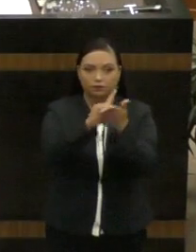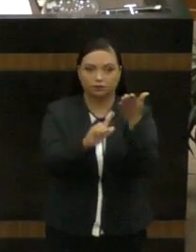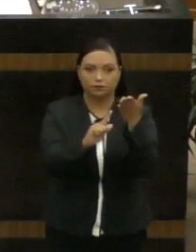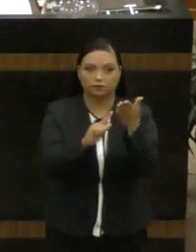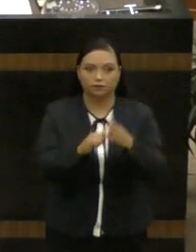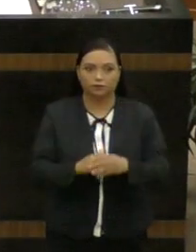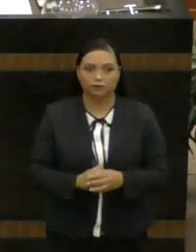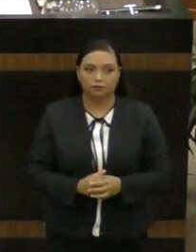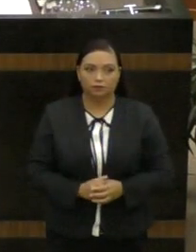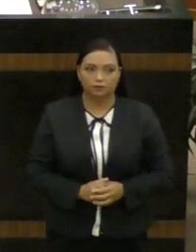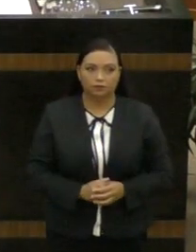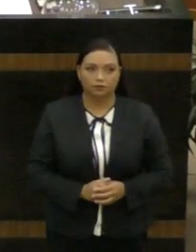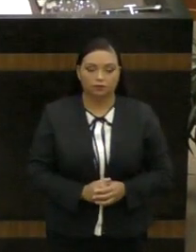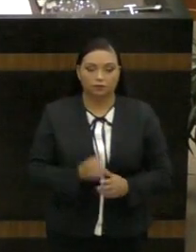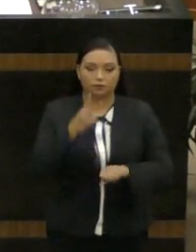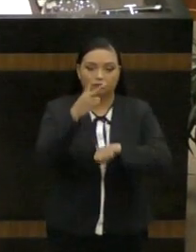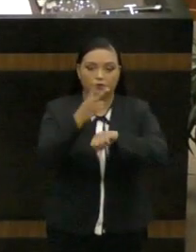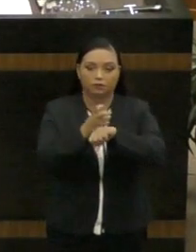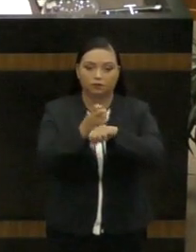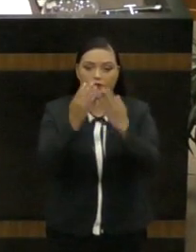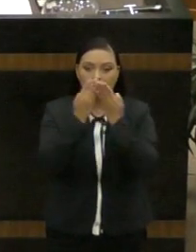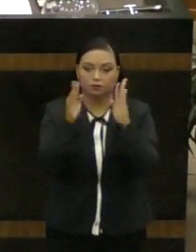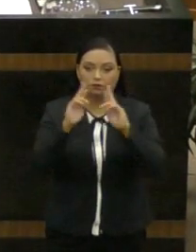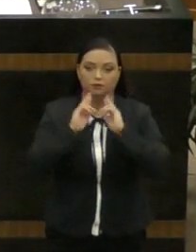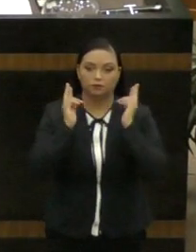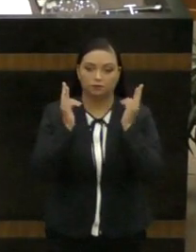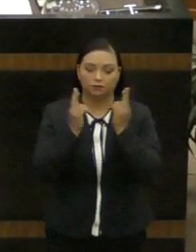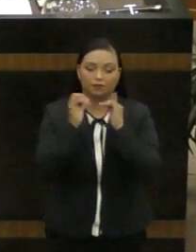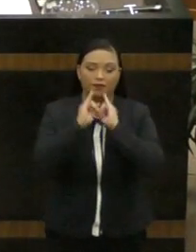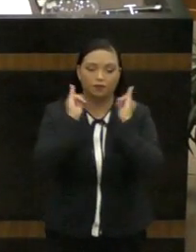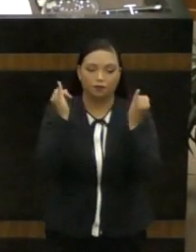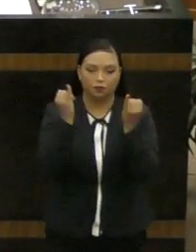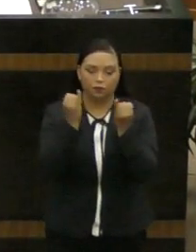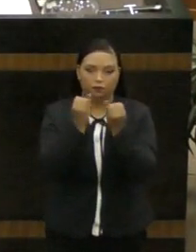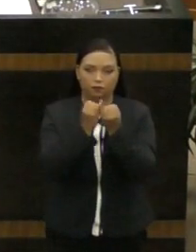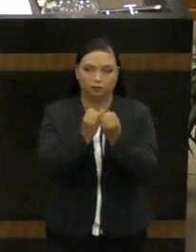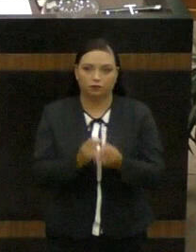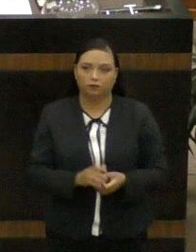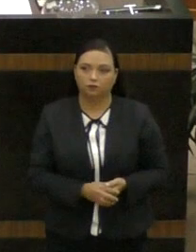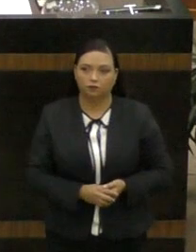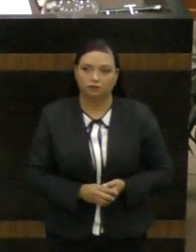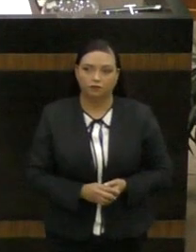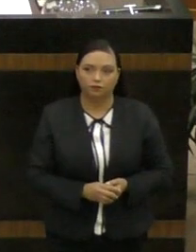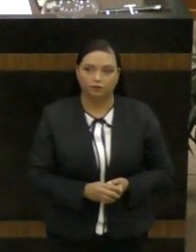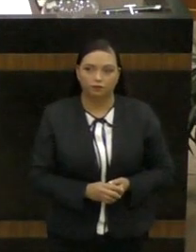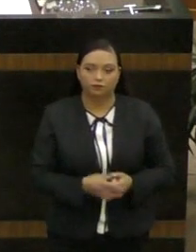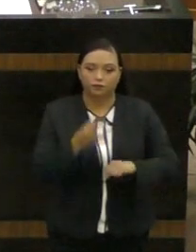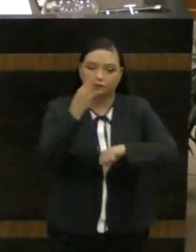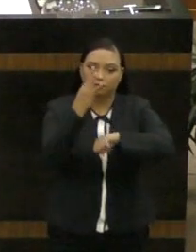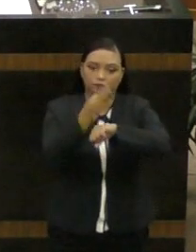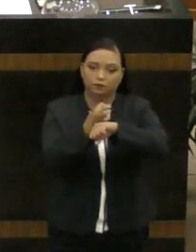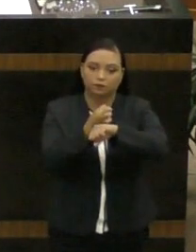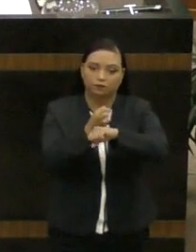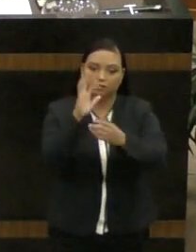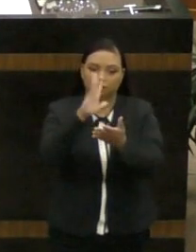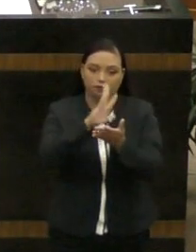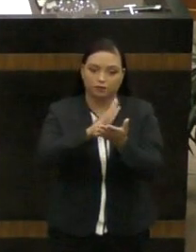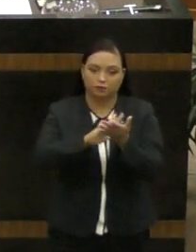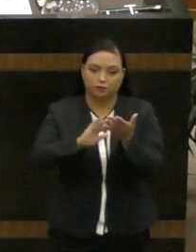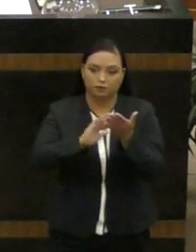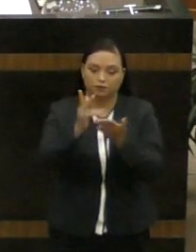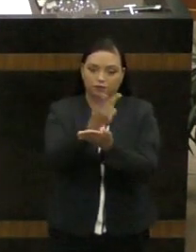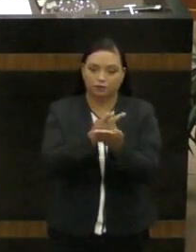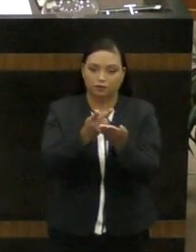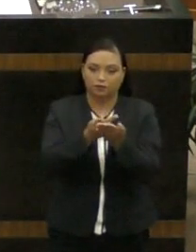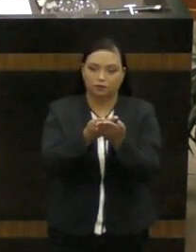de asistencia. Número 2, apertura de la lista previa. Número 3, lectura del orden del